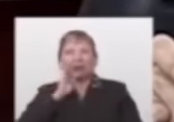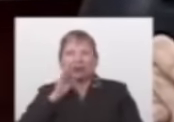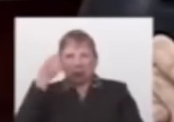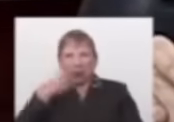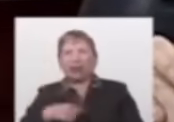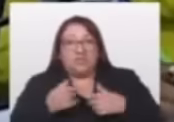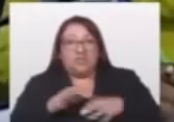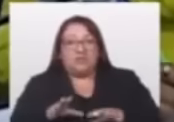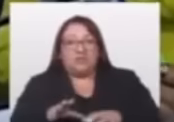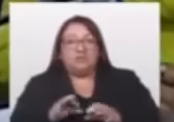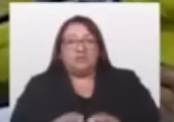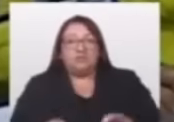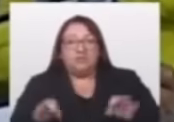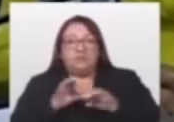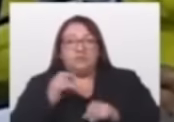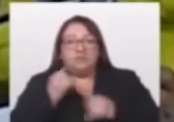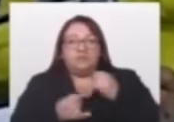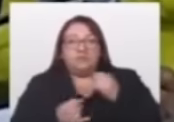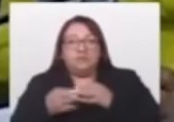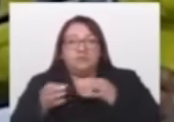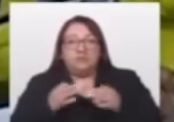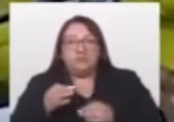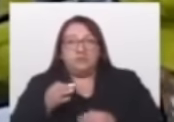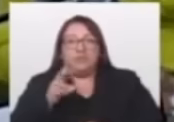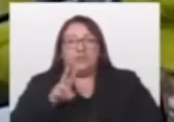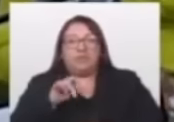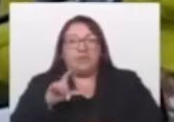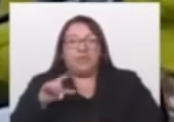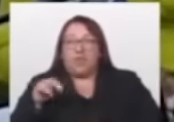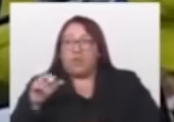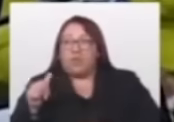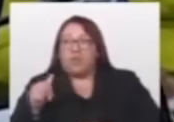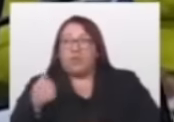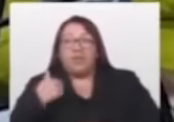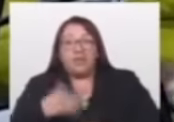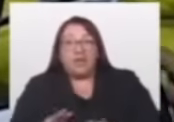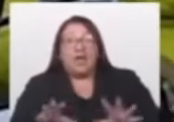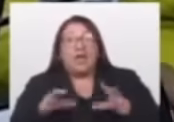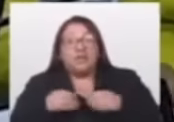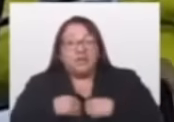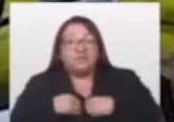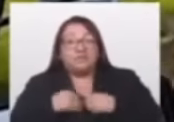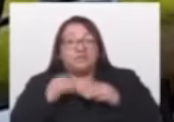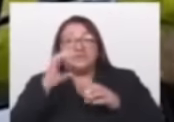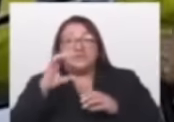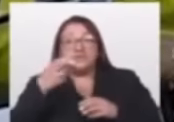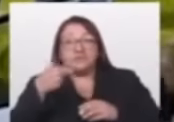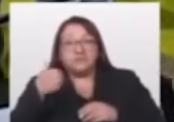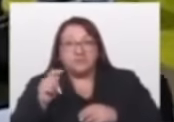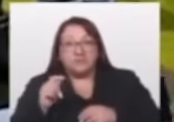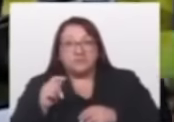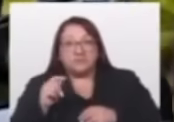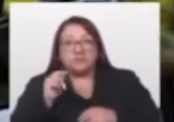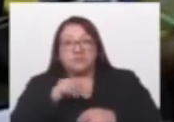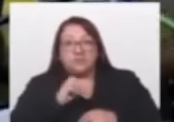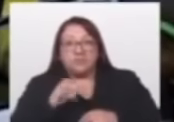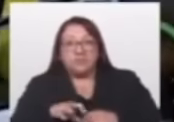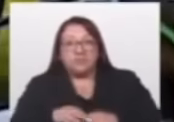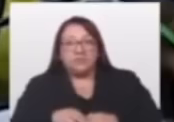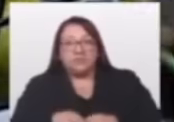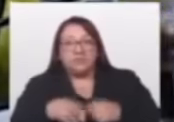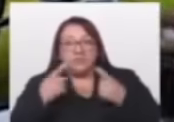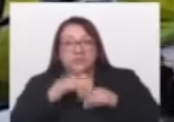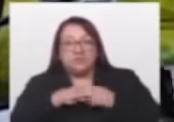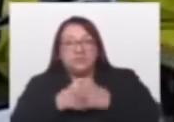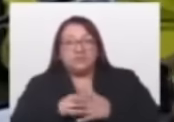honras, qué fácil es. De las últimas declaraciones del señor Villanueva, que reconoce los chats y que aduce actuar bajo